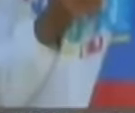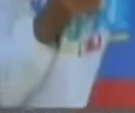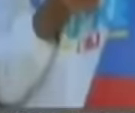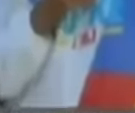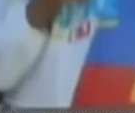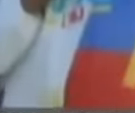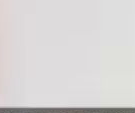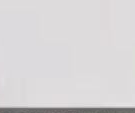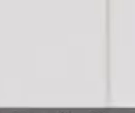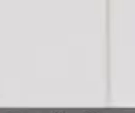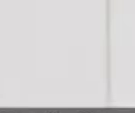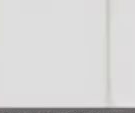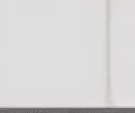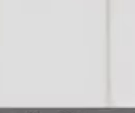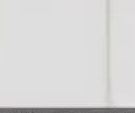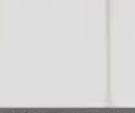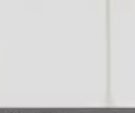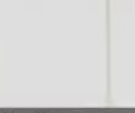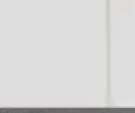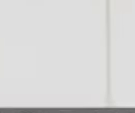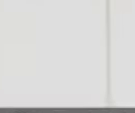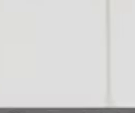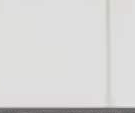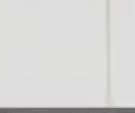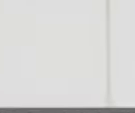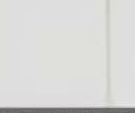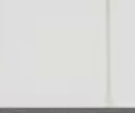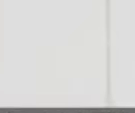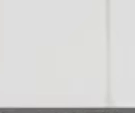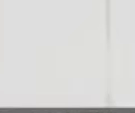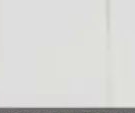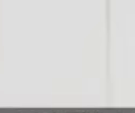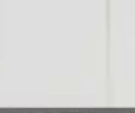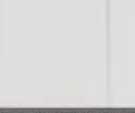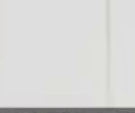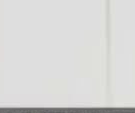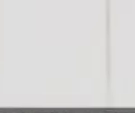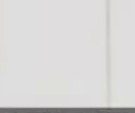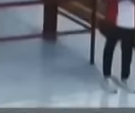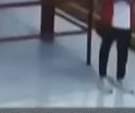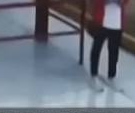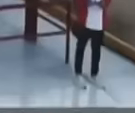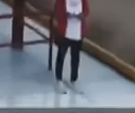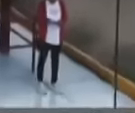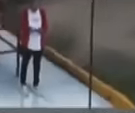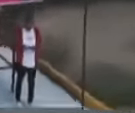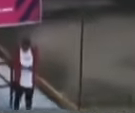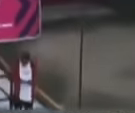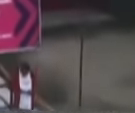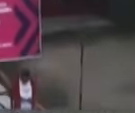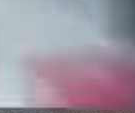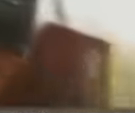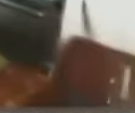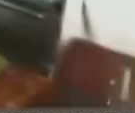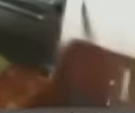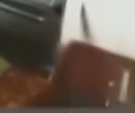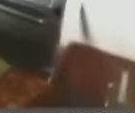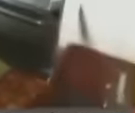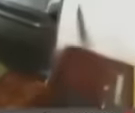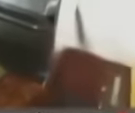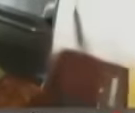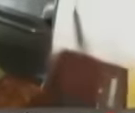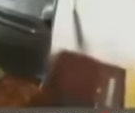independiente, soberano y dispuesto a construir su propio futuro con sus propias manos. Y puedo decir hoy, más que